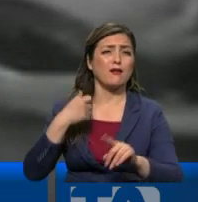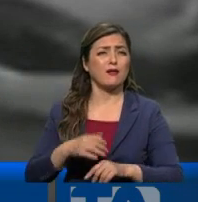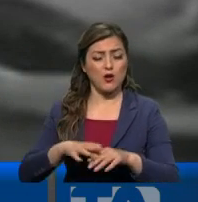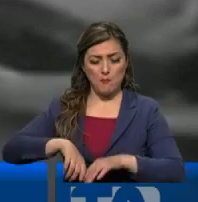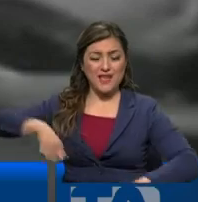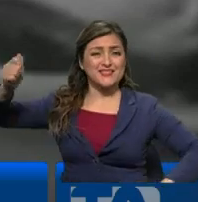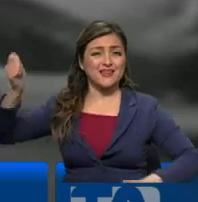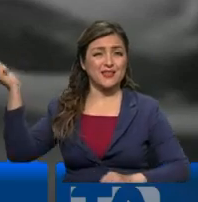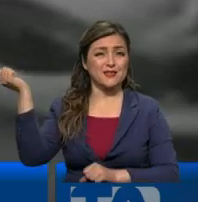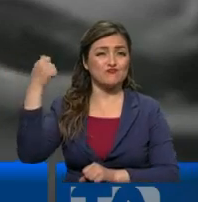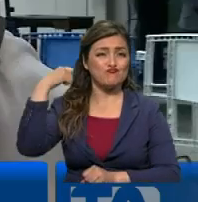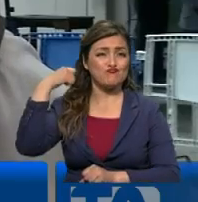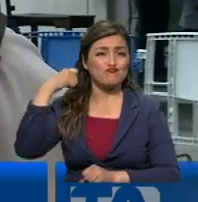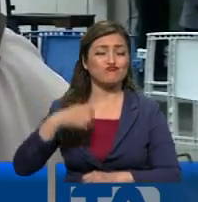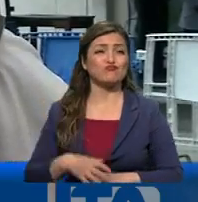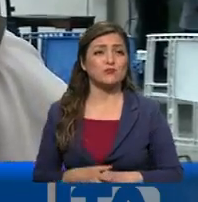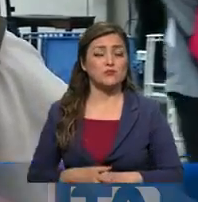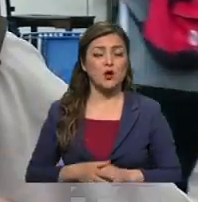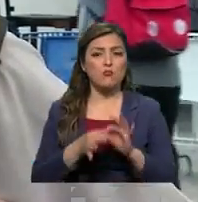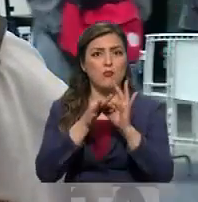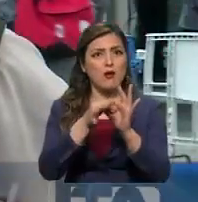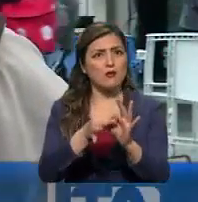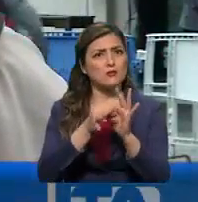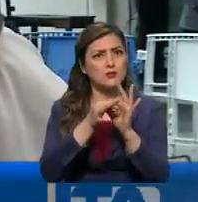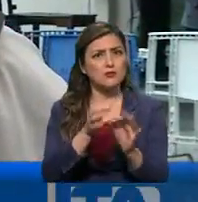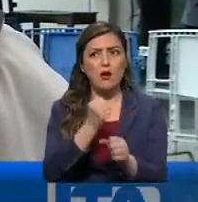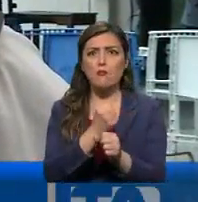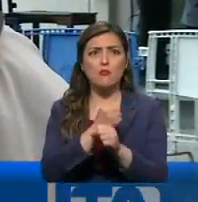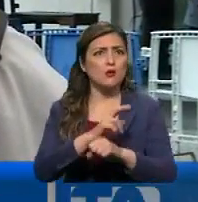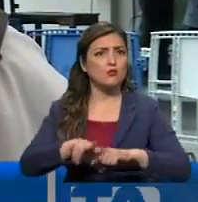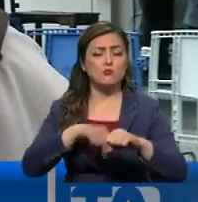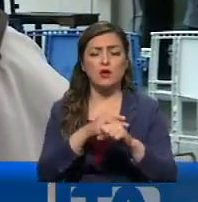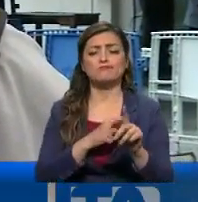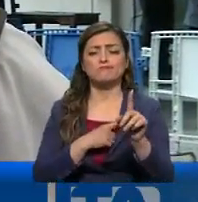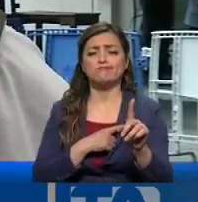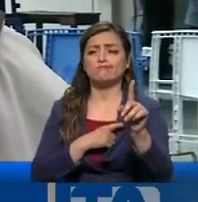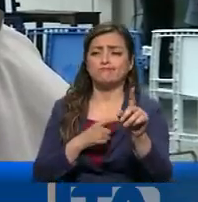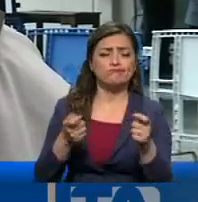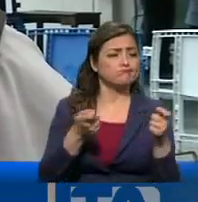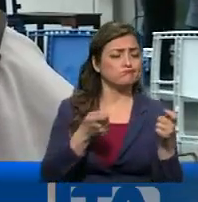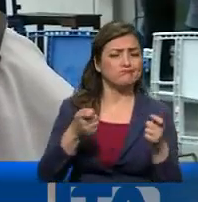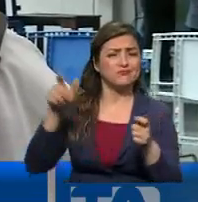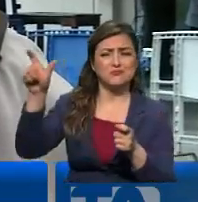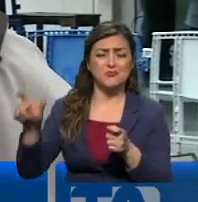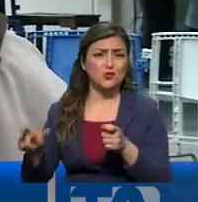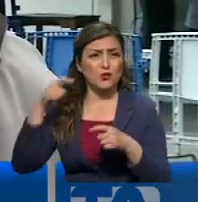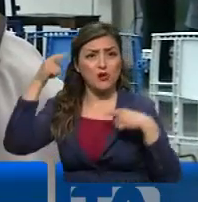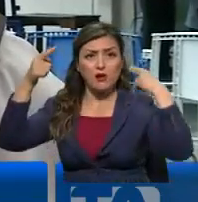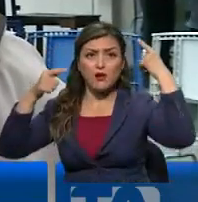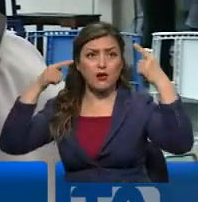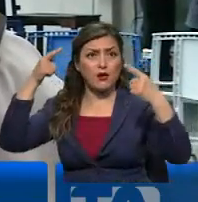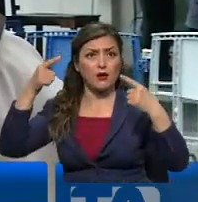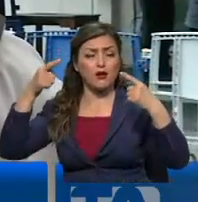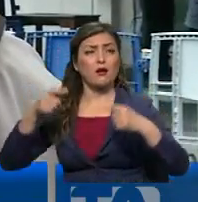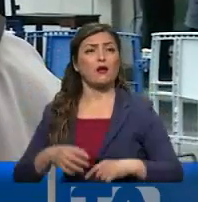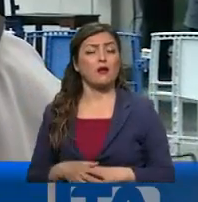que estaba realizando su servicio normal en la ciudad de Quevedo, tuvo una agresión de un ciudadano que se ha encontrado con un